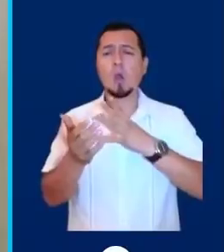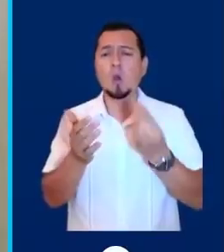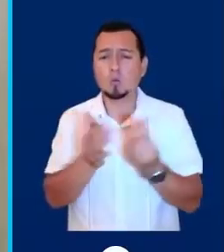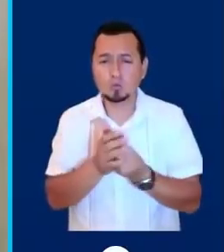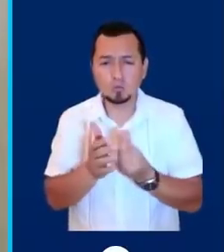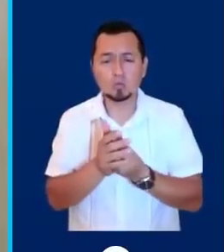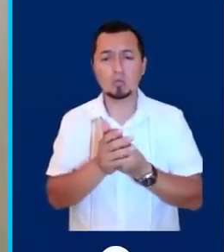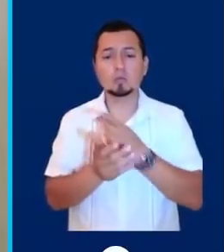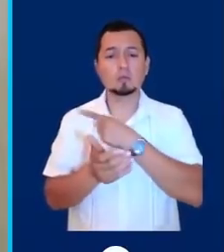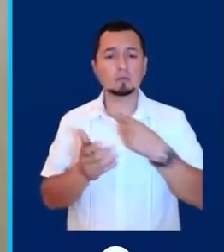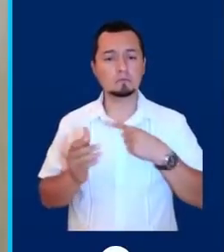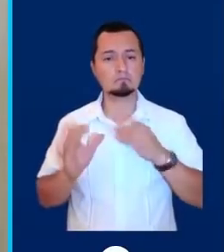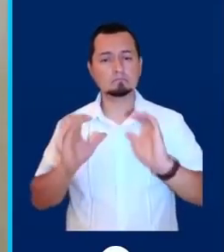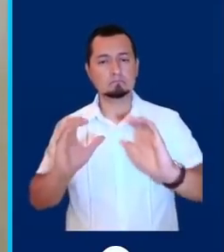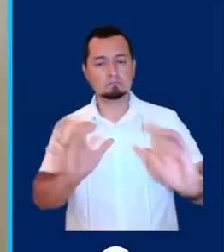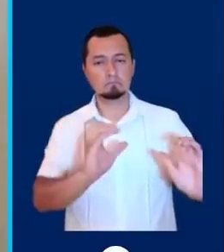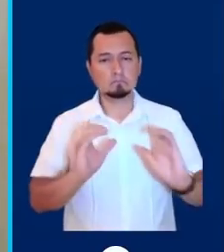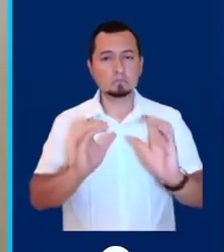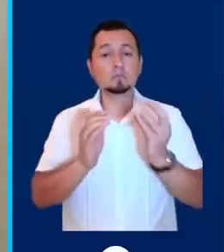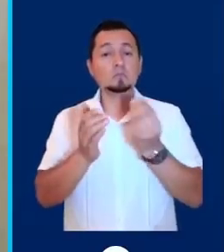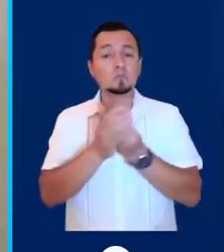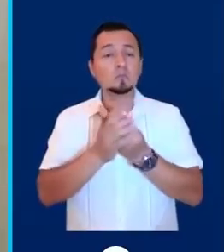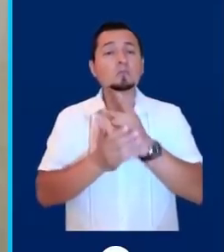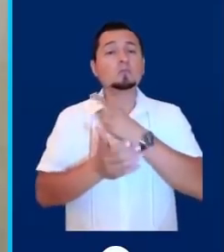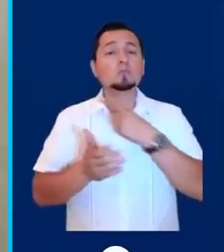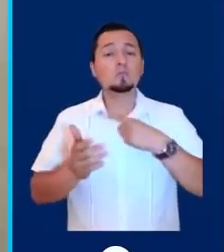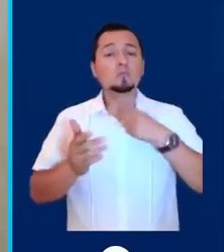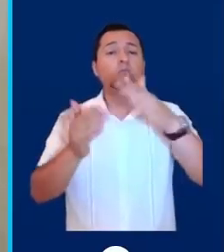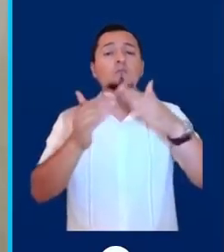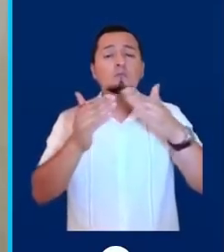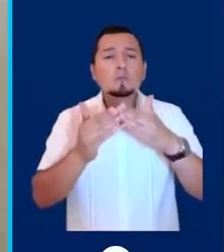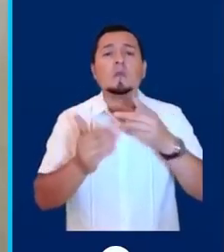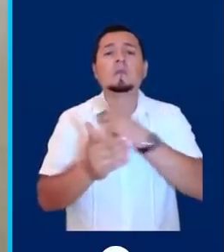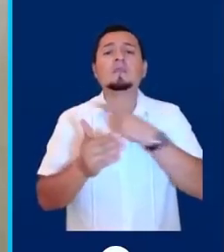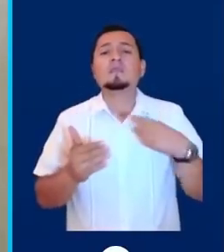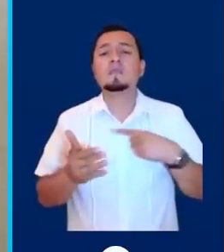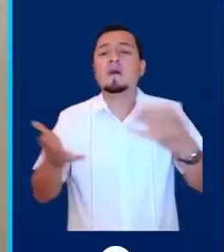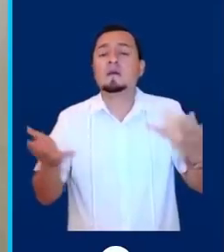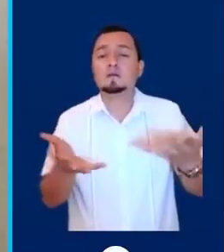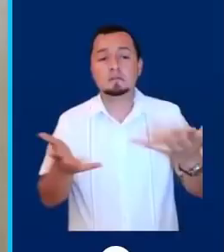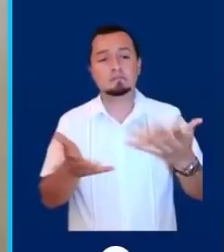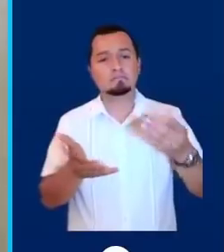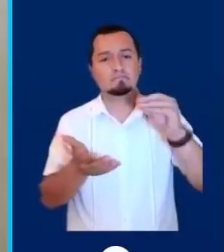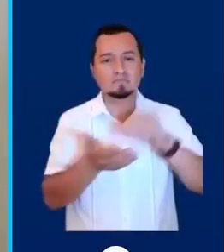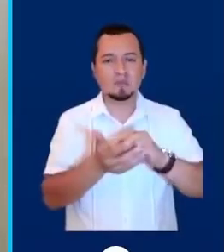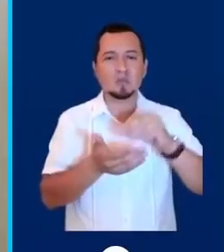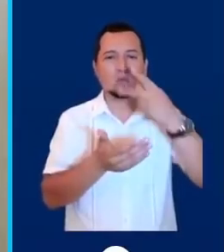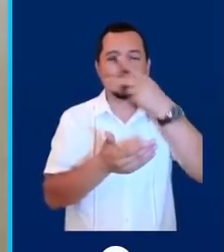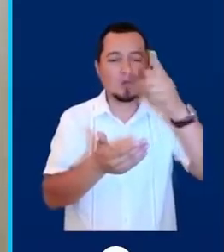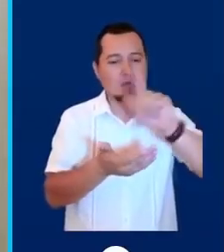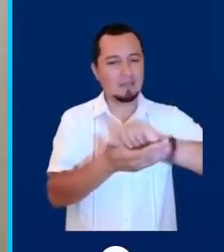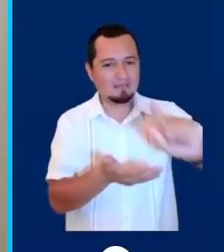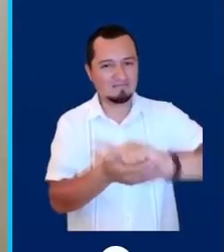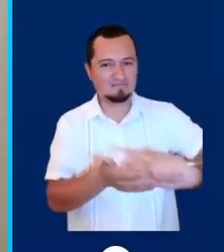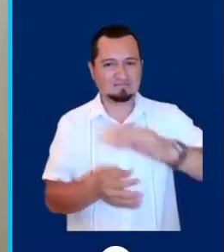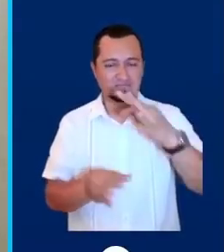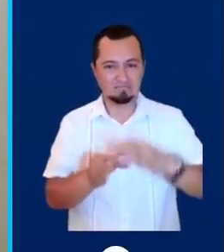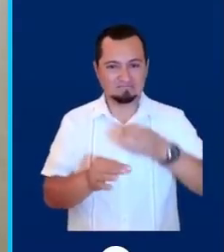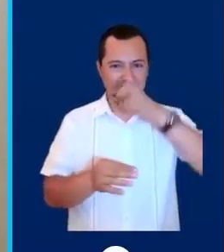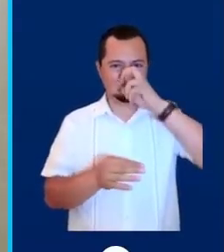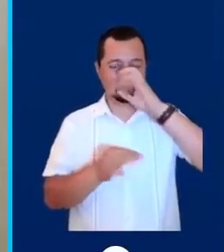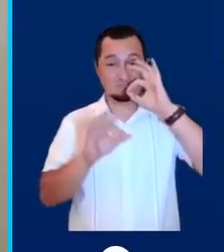para la prevención del COVID que van desde lo que hay que hacer en el hogar con los padres de familia y los niños, después nos vamos a